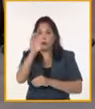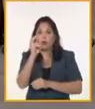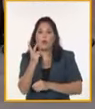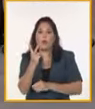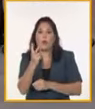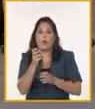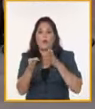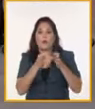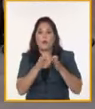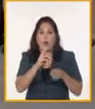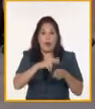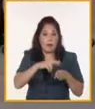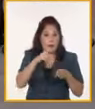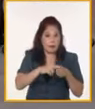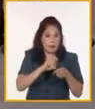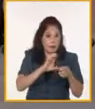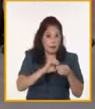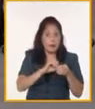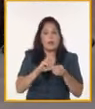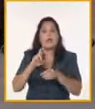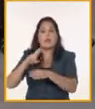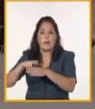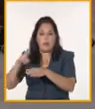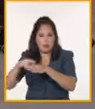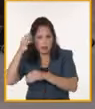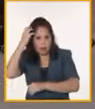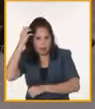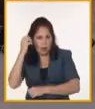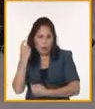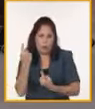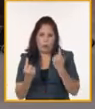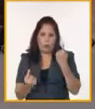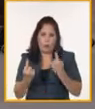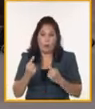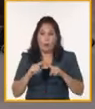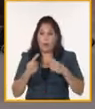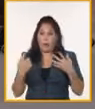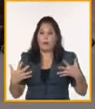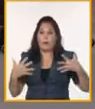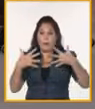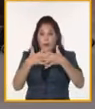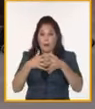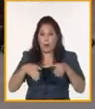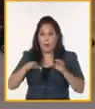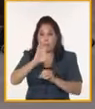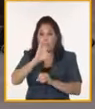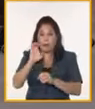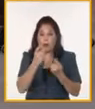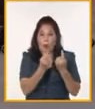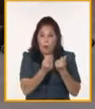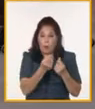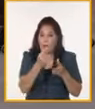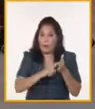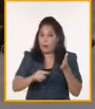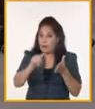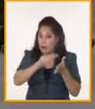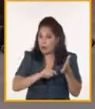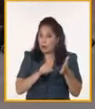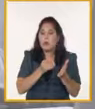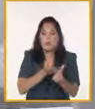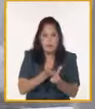representa a los actores y representa al Estado ent ellos también pero las relaciones con el Ministerio de economía y planificación van a